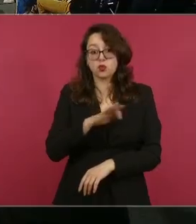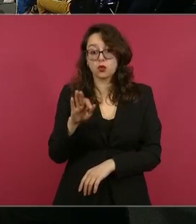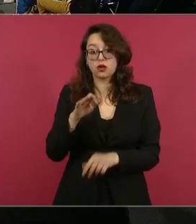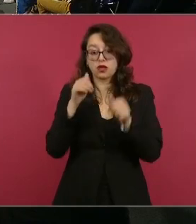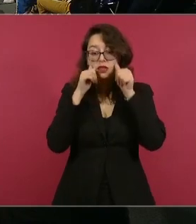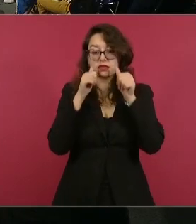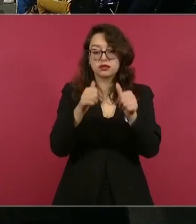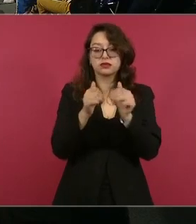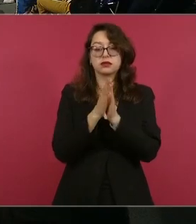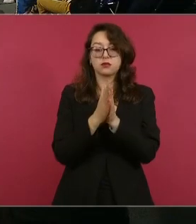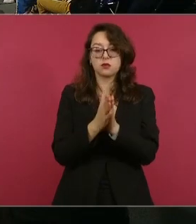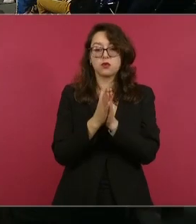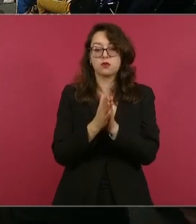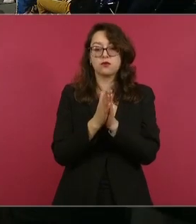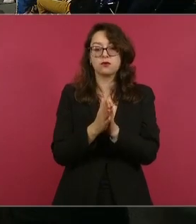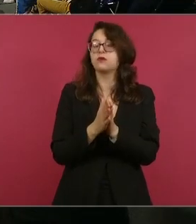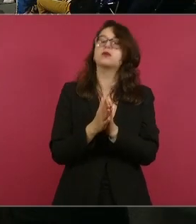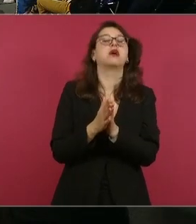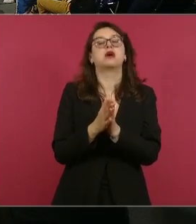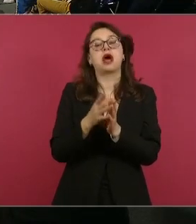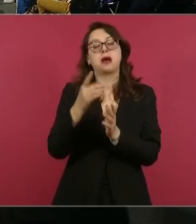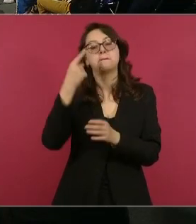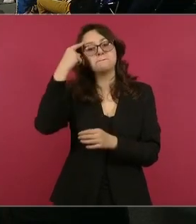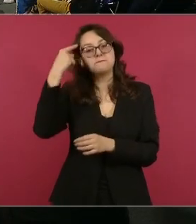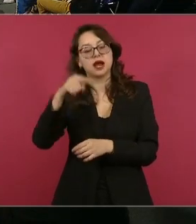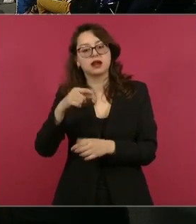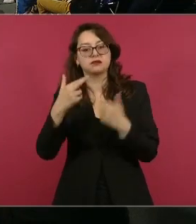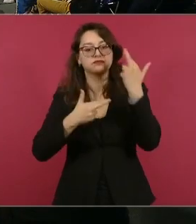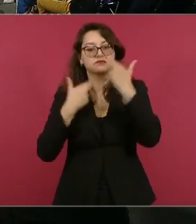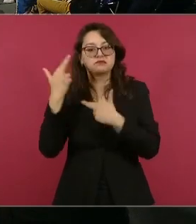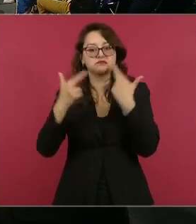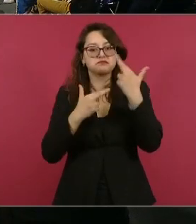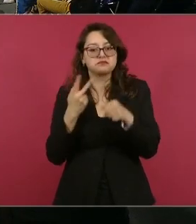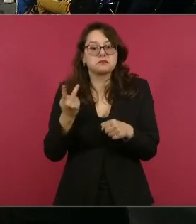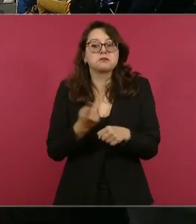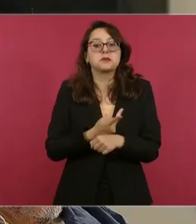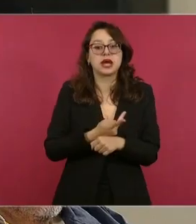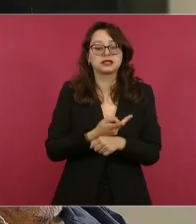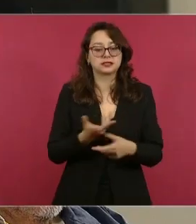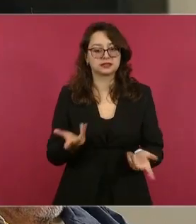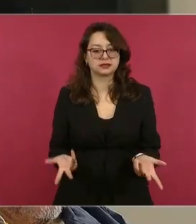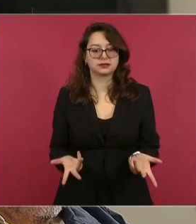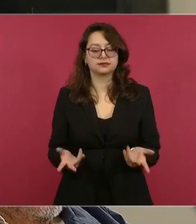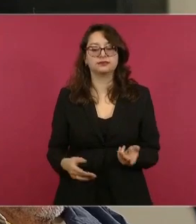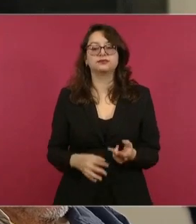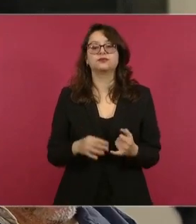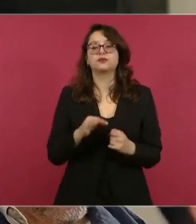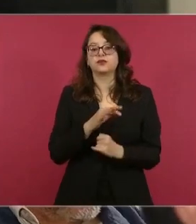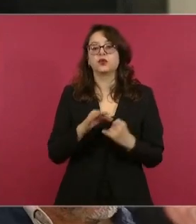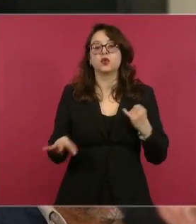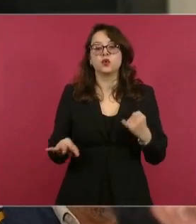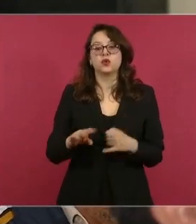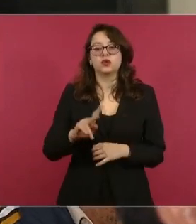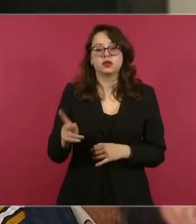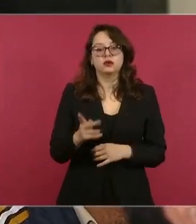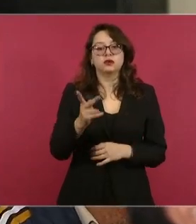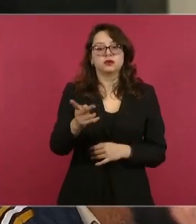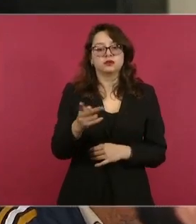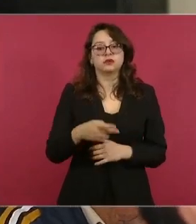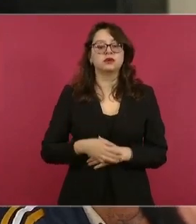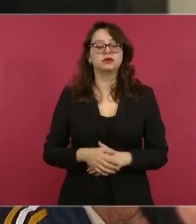pues una auditoría aquí, una atención. Finalmente, presidente, también en